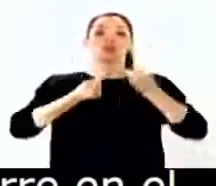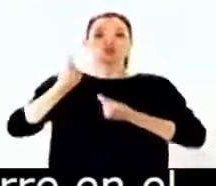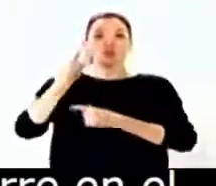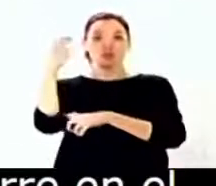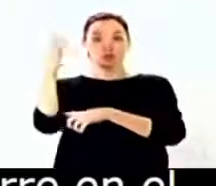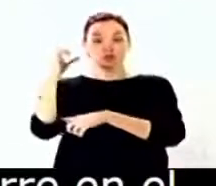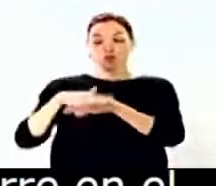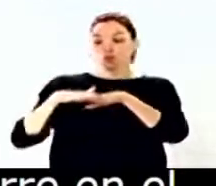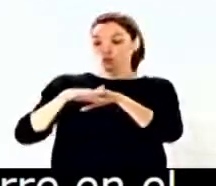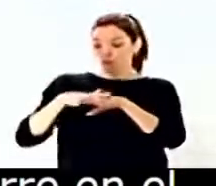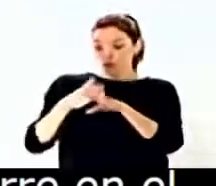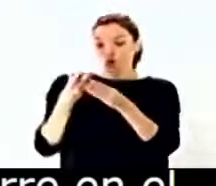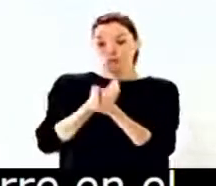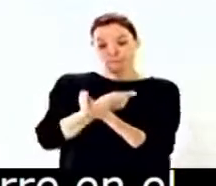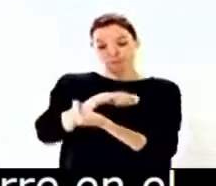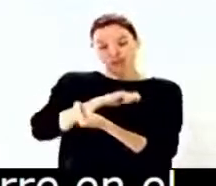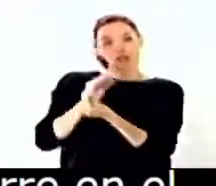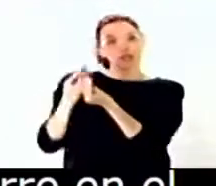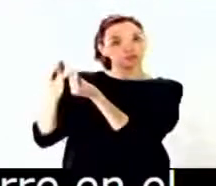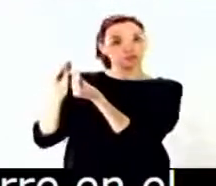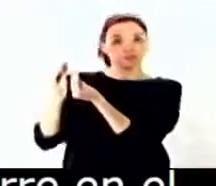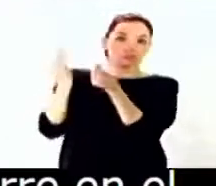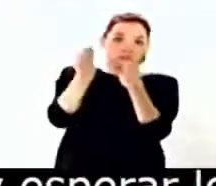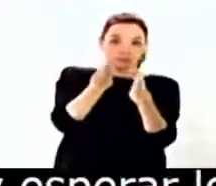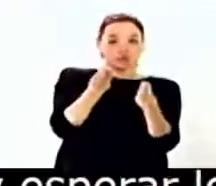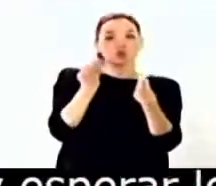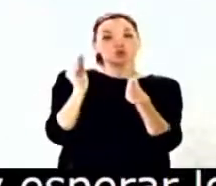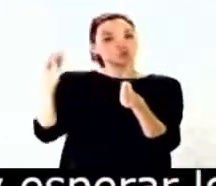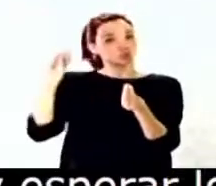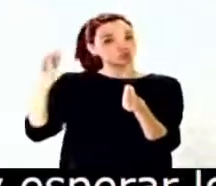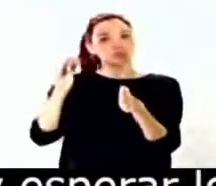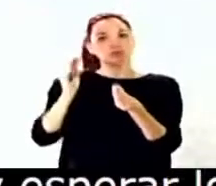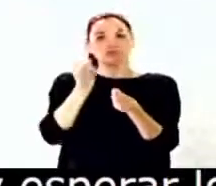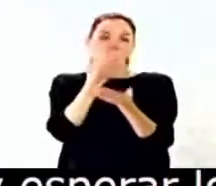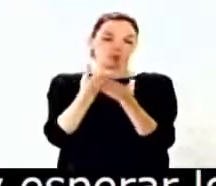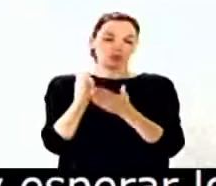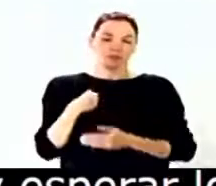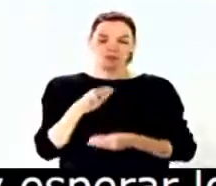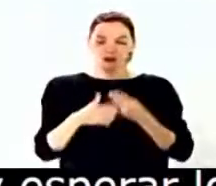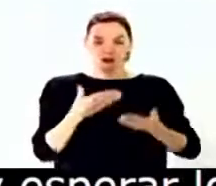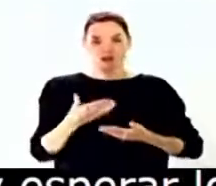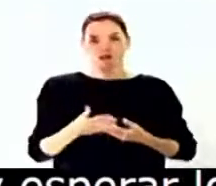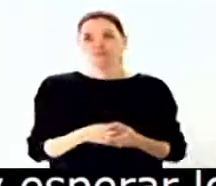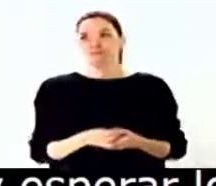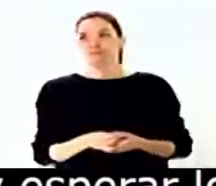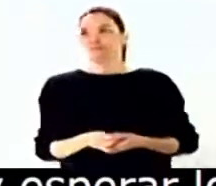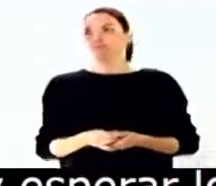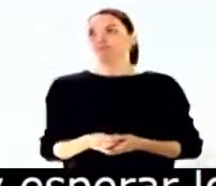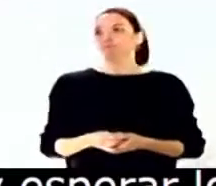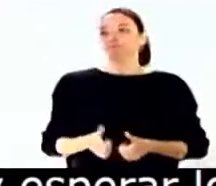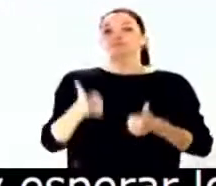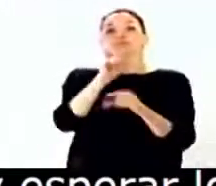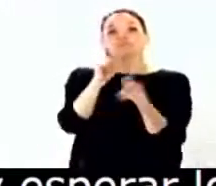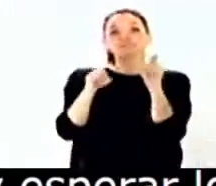de España lleva sobre esa propuesta de la que estás hablando. ¿Alguna